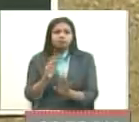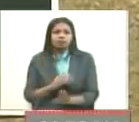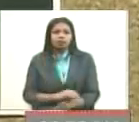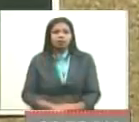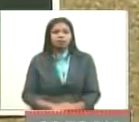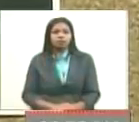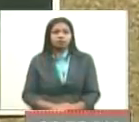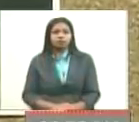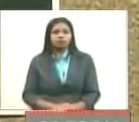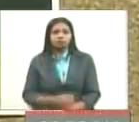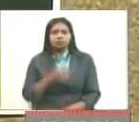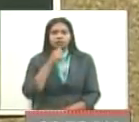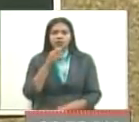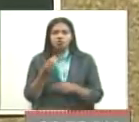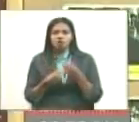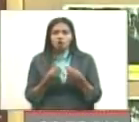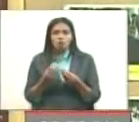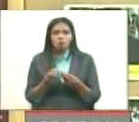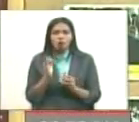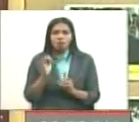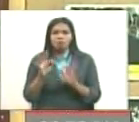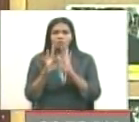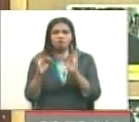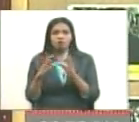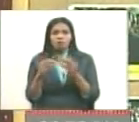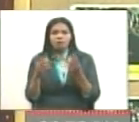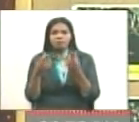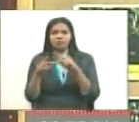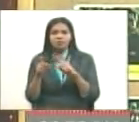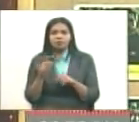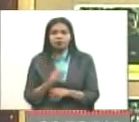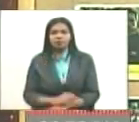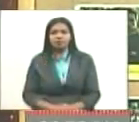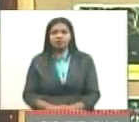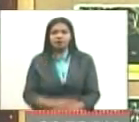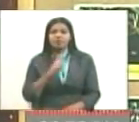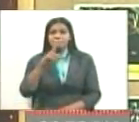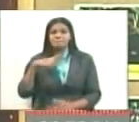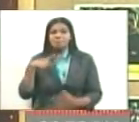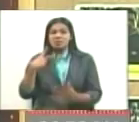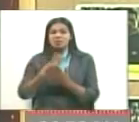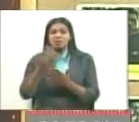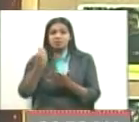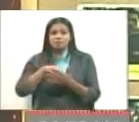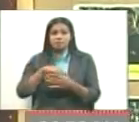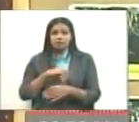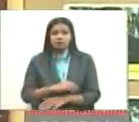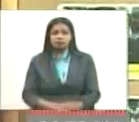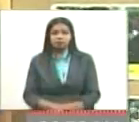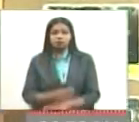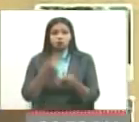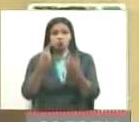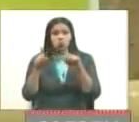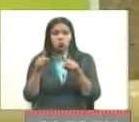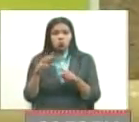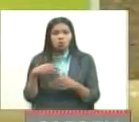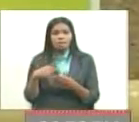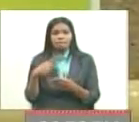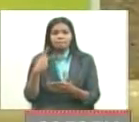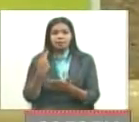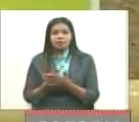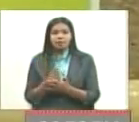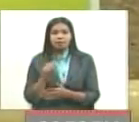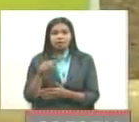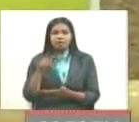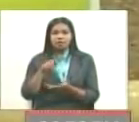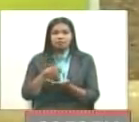¿Dónde está Simón Calzadilla? En Veloz Carrera. Otro valiente, ¿ves? Otro valiente. Aquí está,